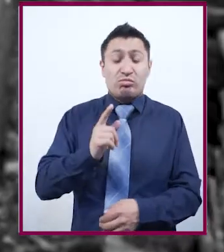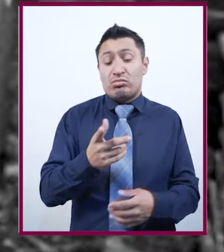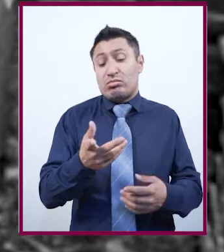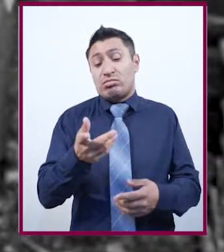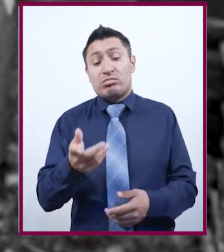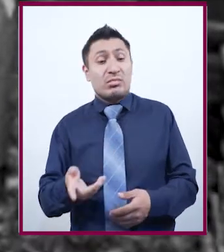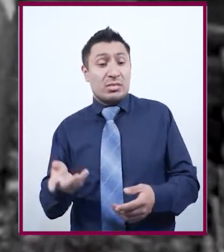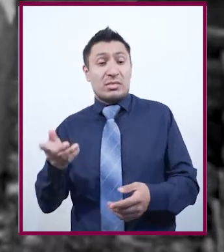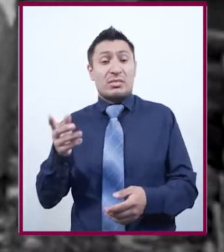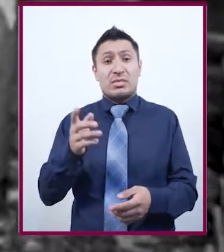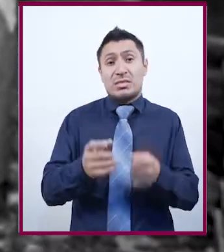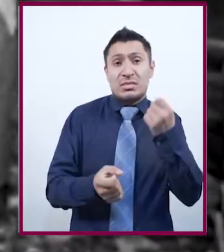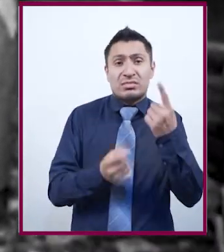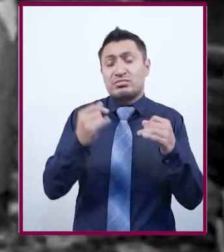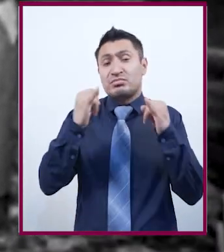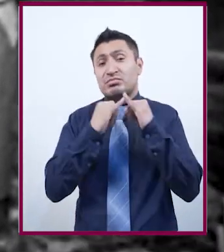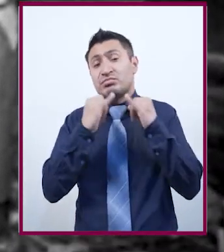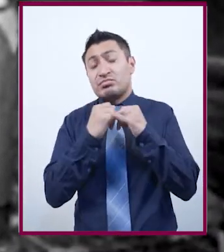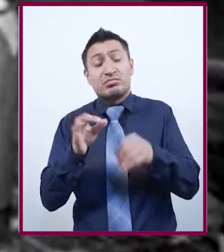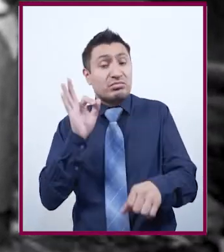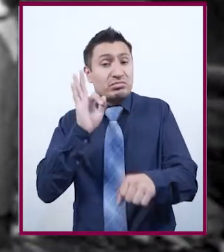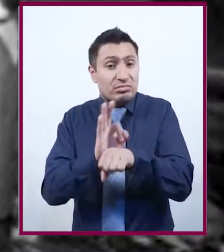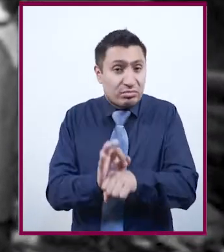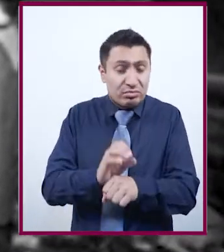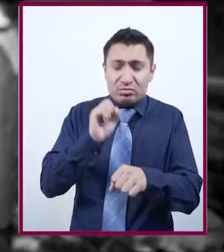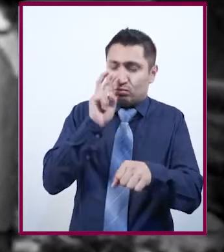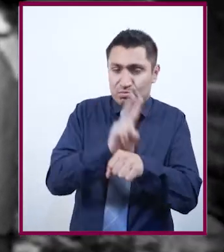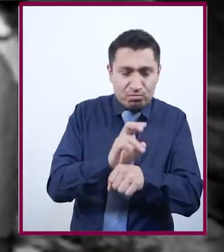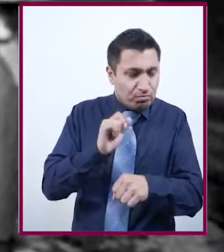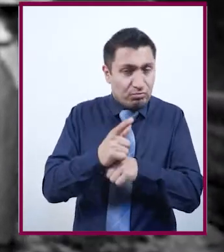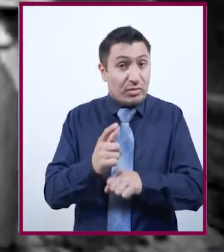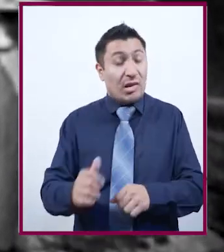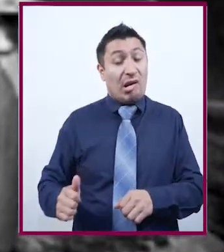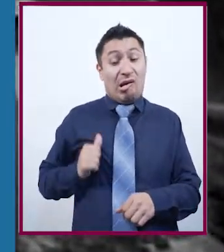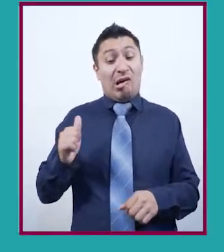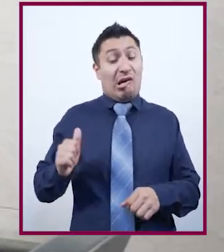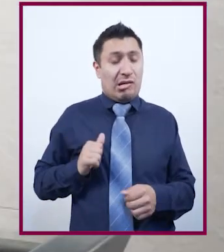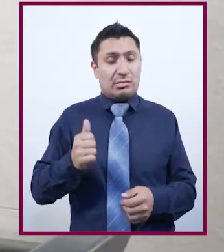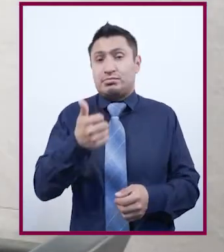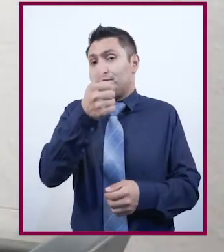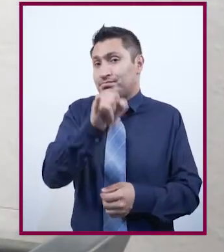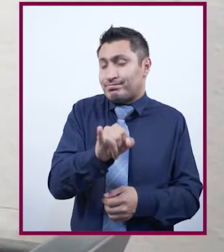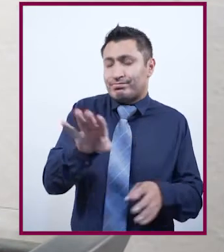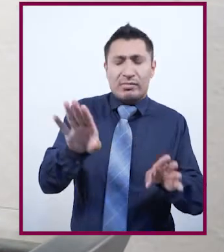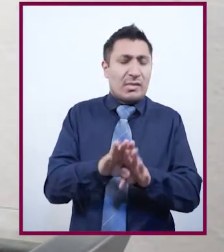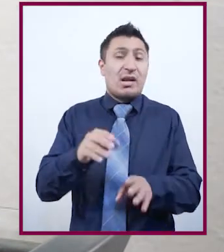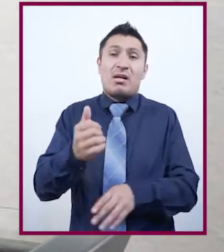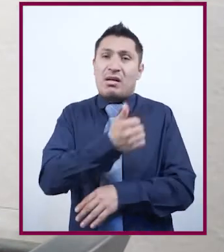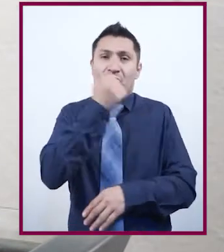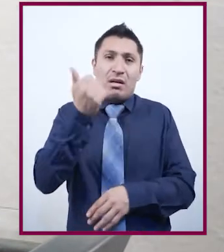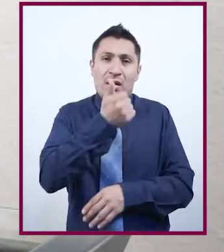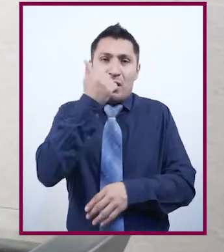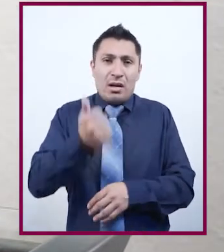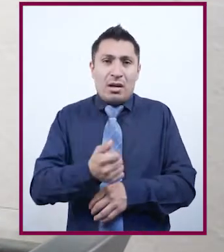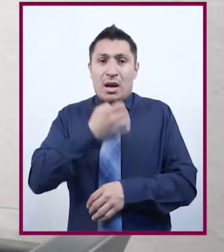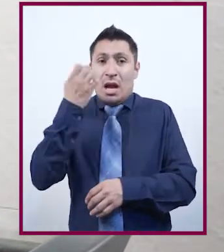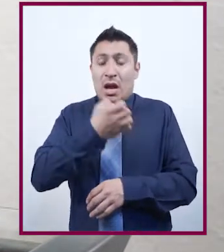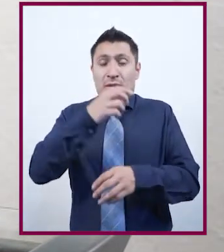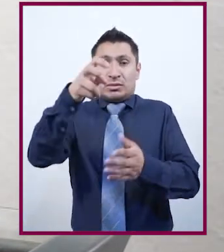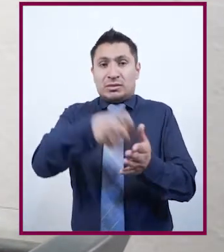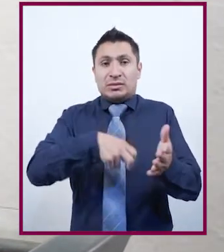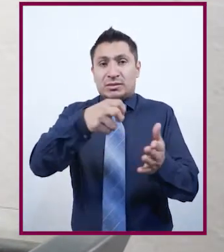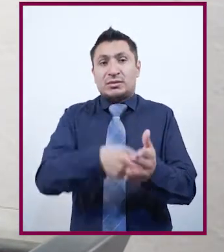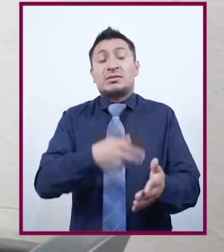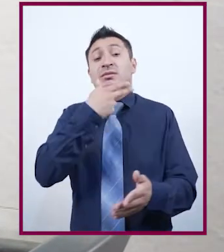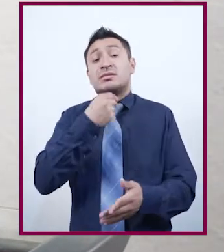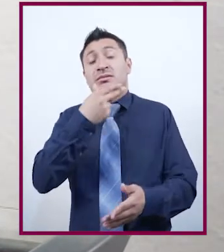niños que llegaban a algunas instituciones de protección o vigilancia. Así pues, los estudiantes de la Escuela Correccional para